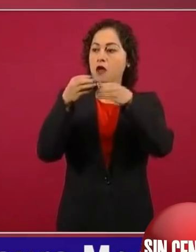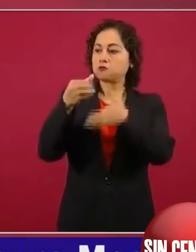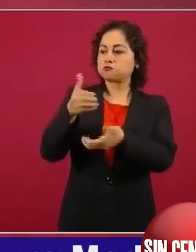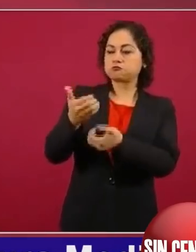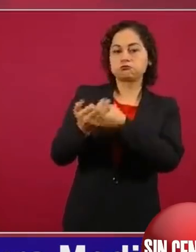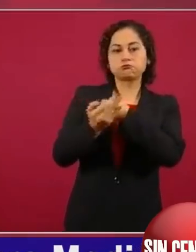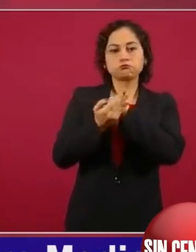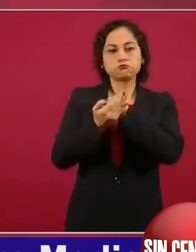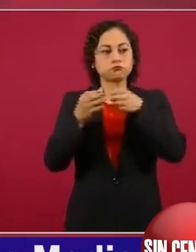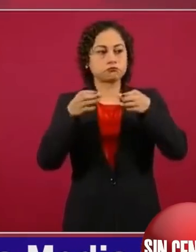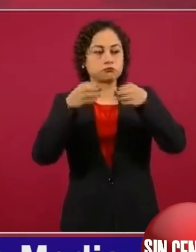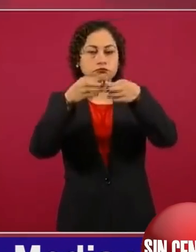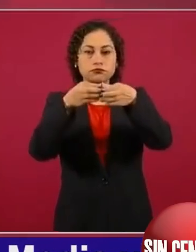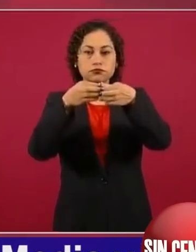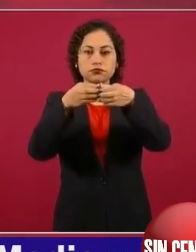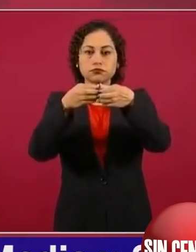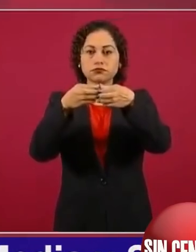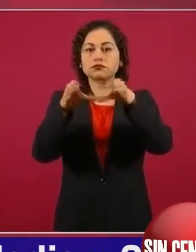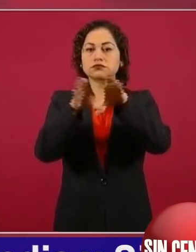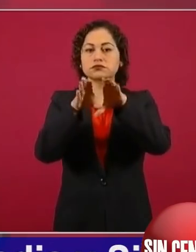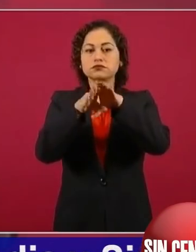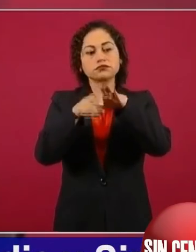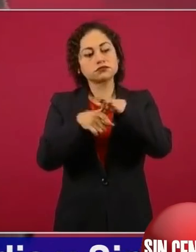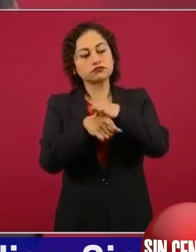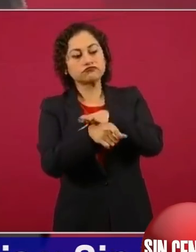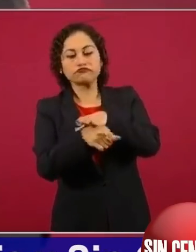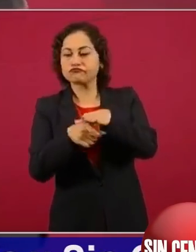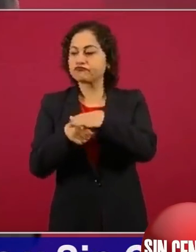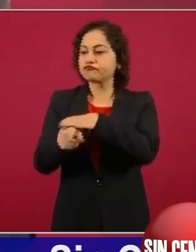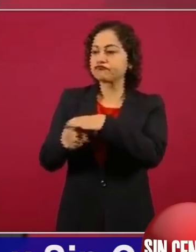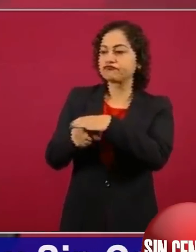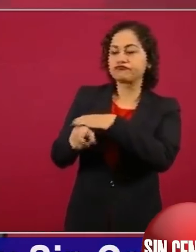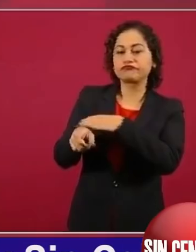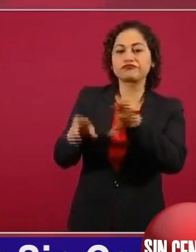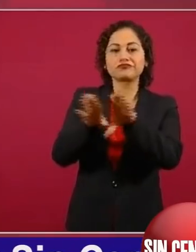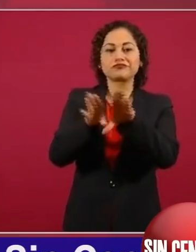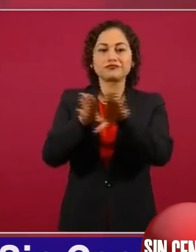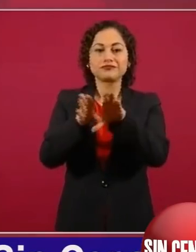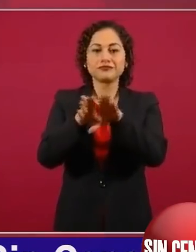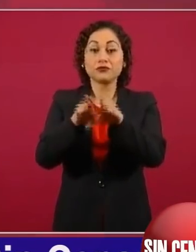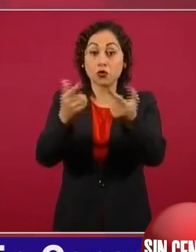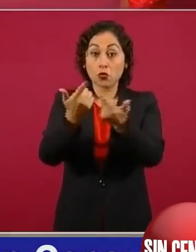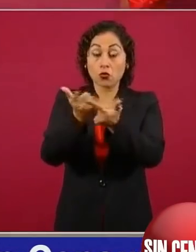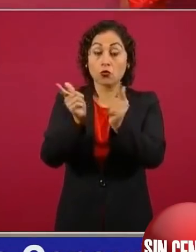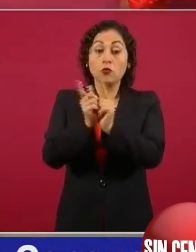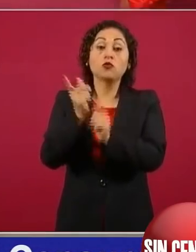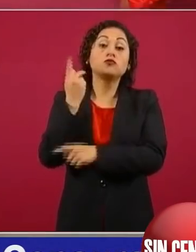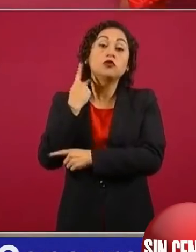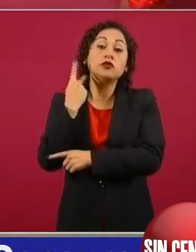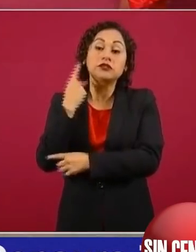se reparten los políticos el dinero del presupuesto,